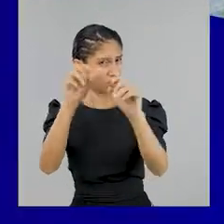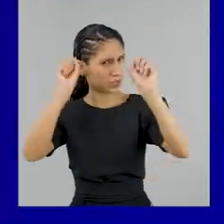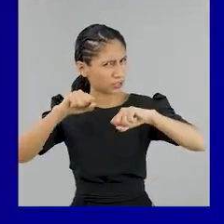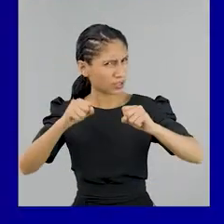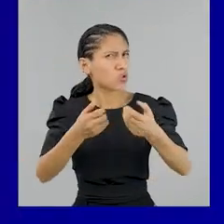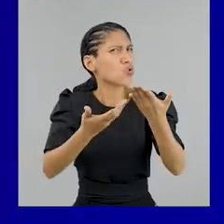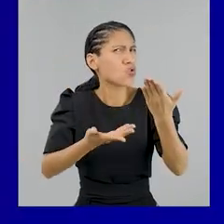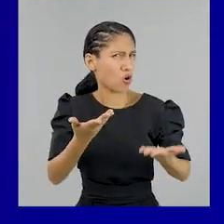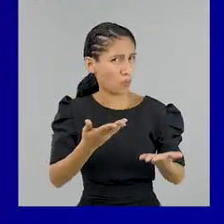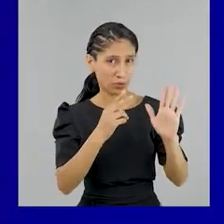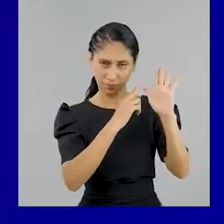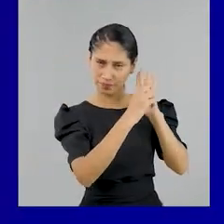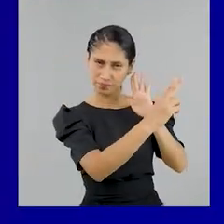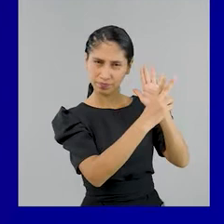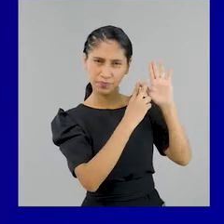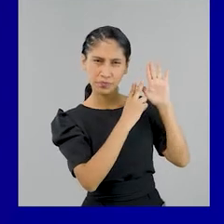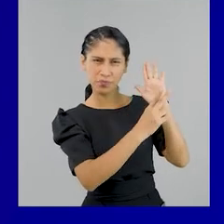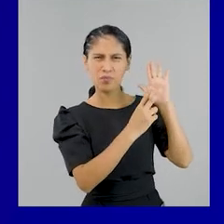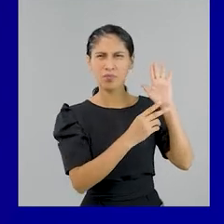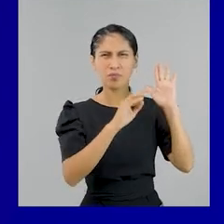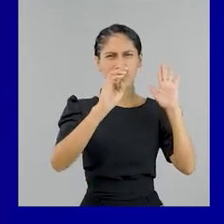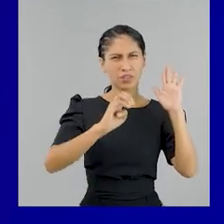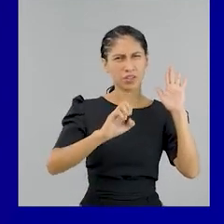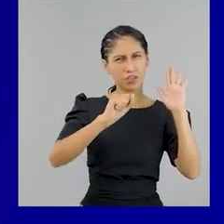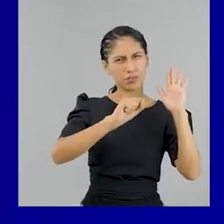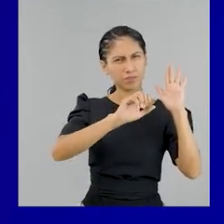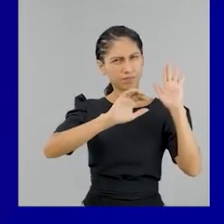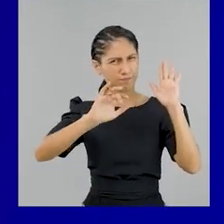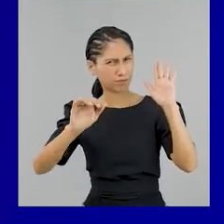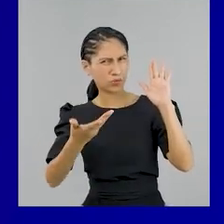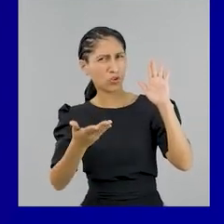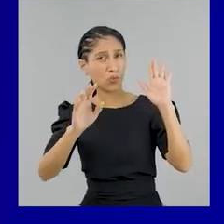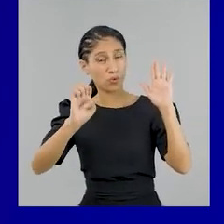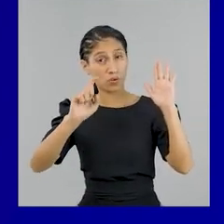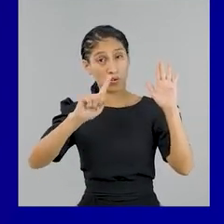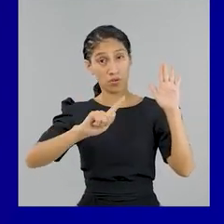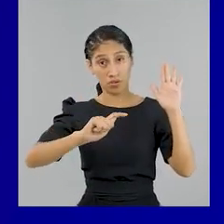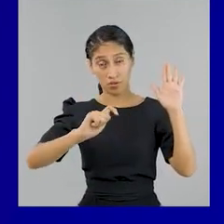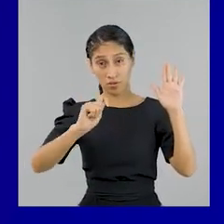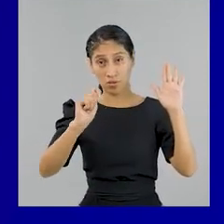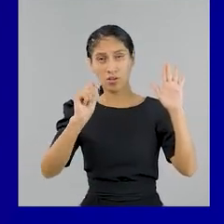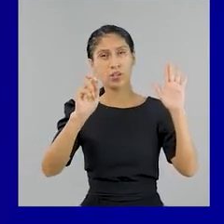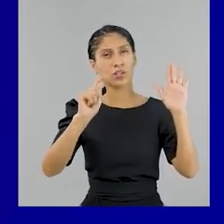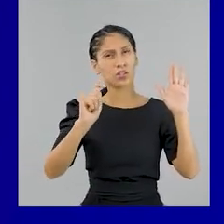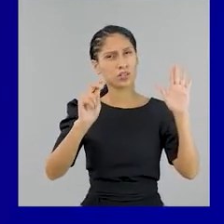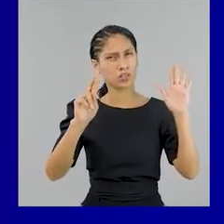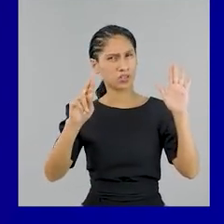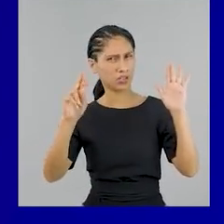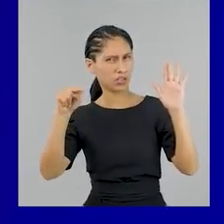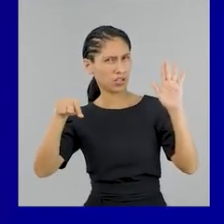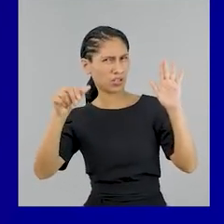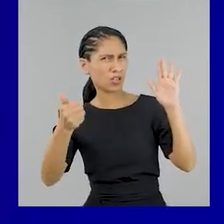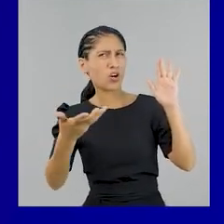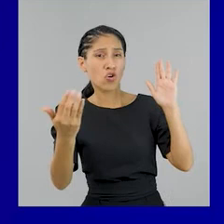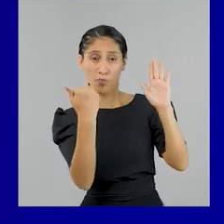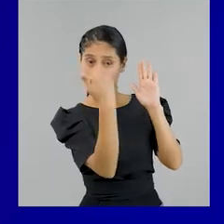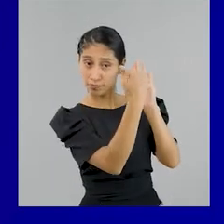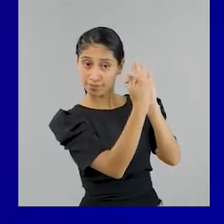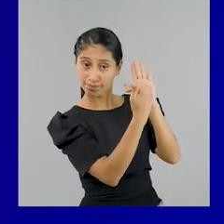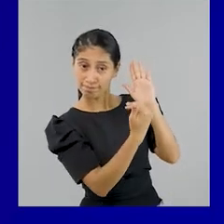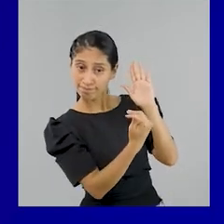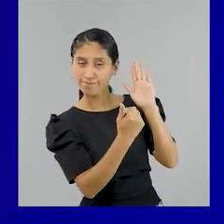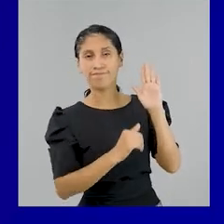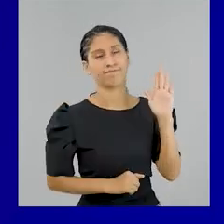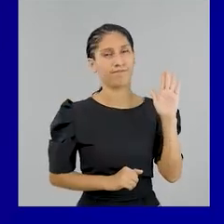siguiente. Estructura externa. Se refiere a la forma en cómo será presentado el texto, en tomos, secciones,